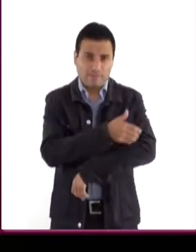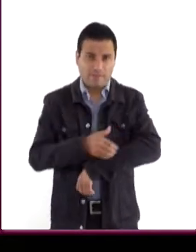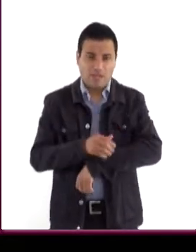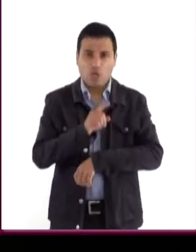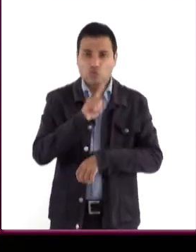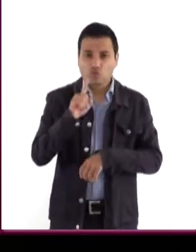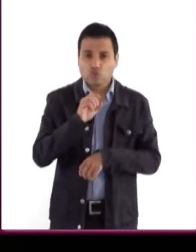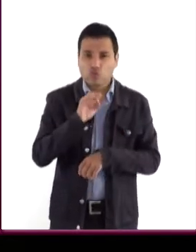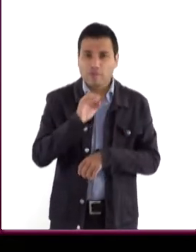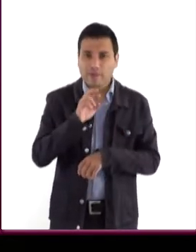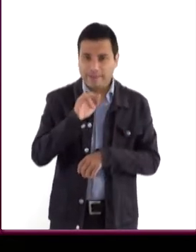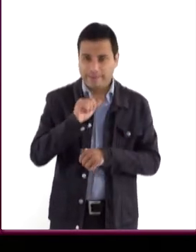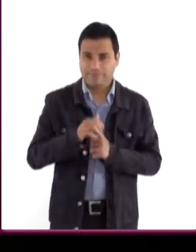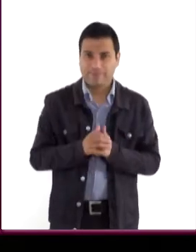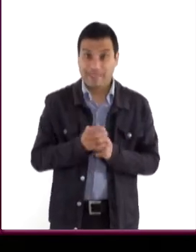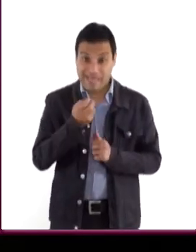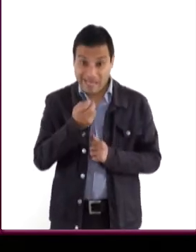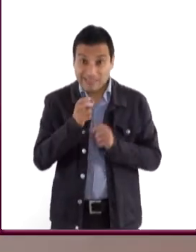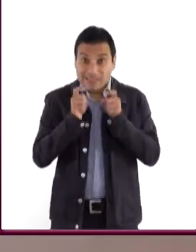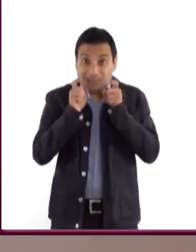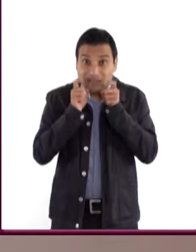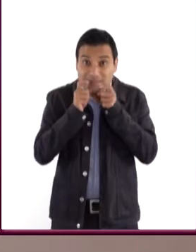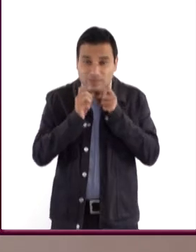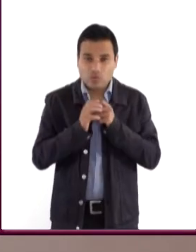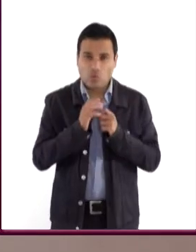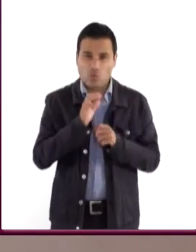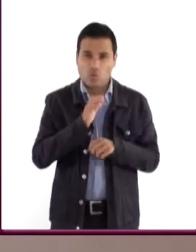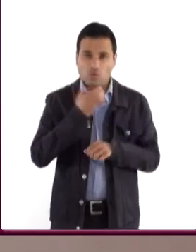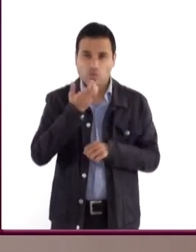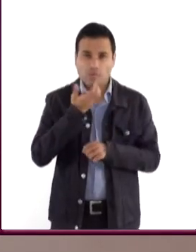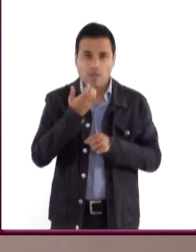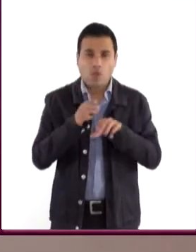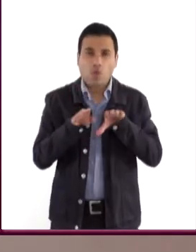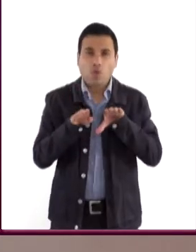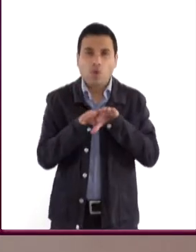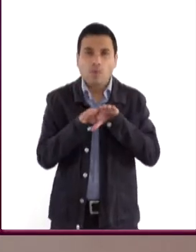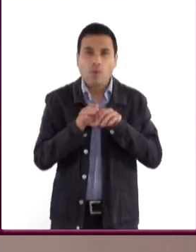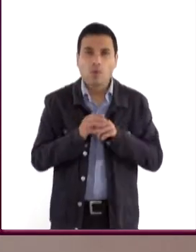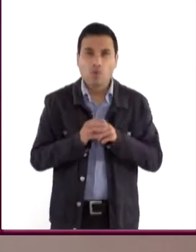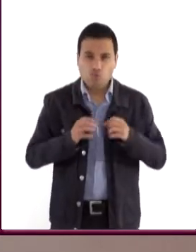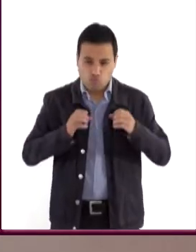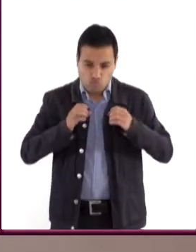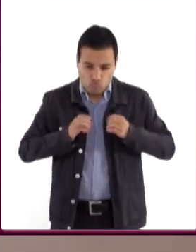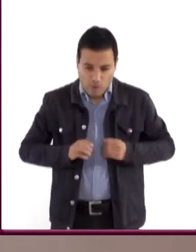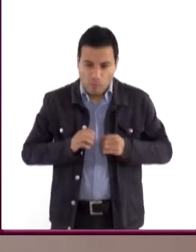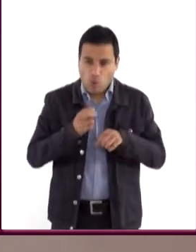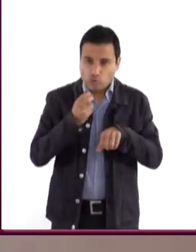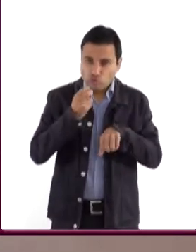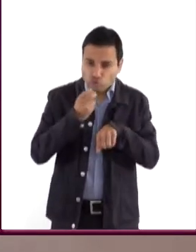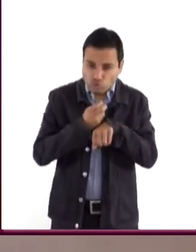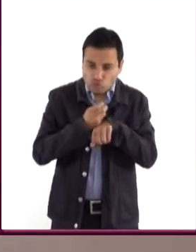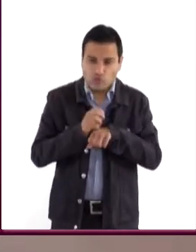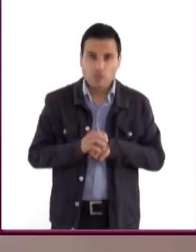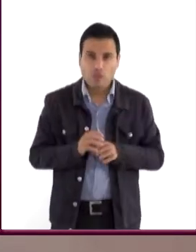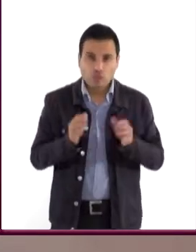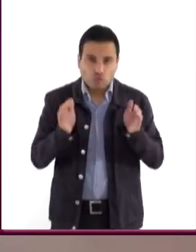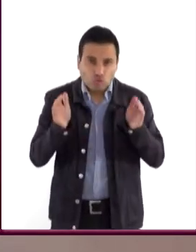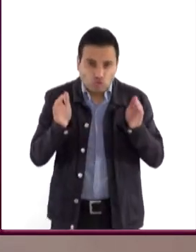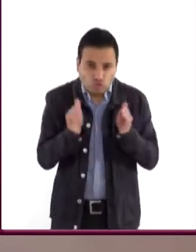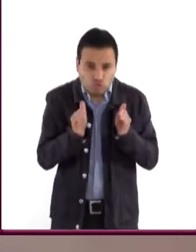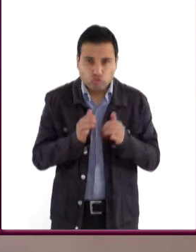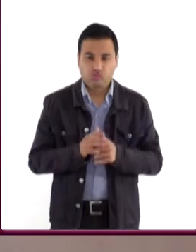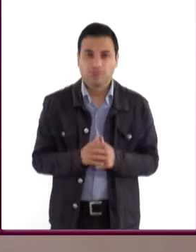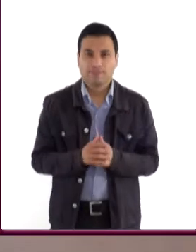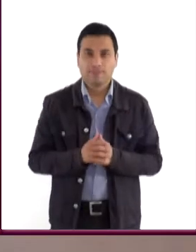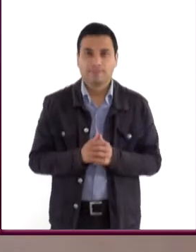Zopheridae. Este grupo de escarabajos tienden a ser escarabajos con un cuerpo muy duro, como muy compacto, y que